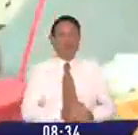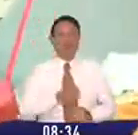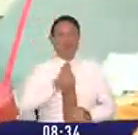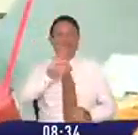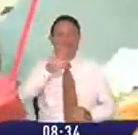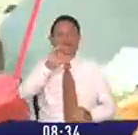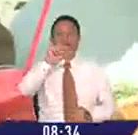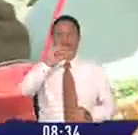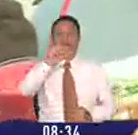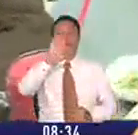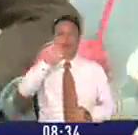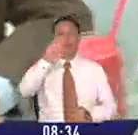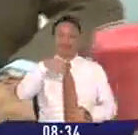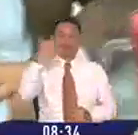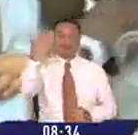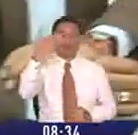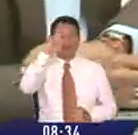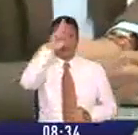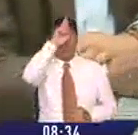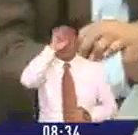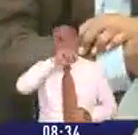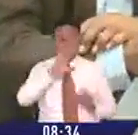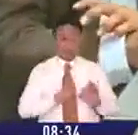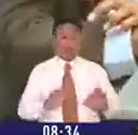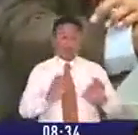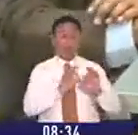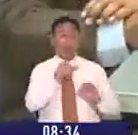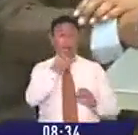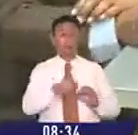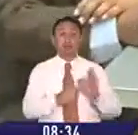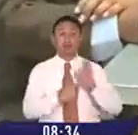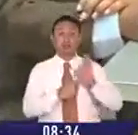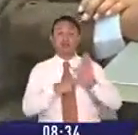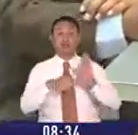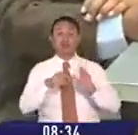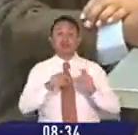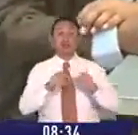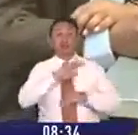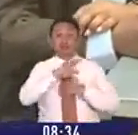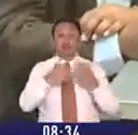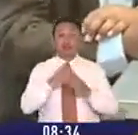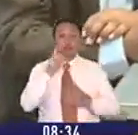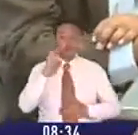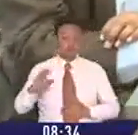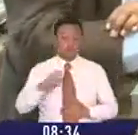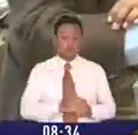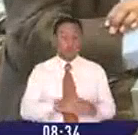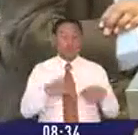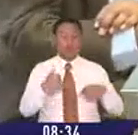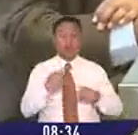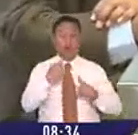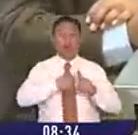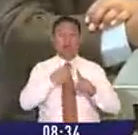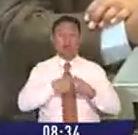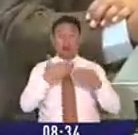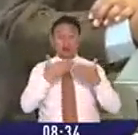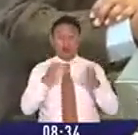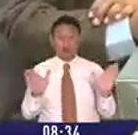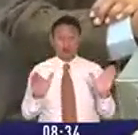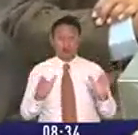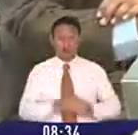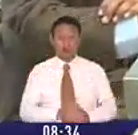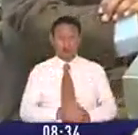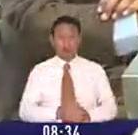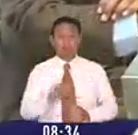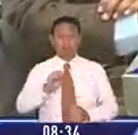alcalde de Rumiñahui. Alcalde, importante comentarle a la ciudadanía y a todos los turistas también que se van a dar cita al cantón Rumiñahui, que